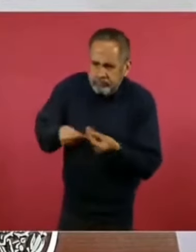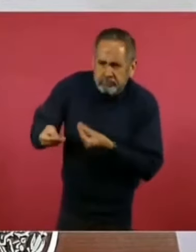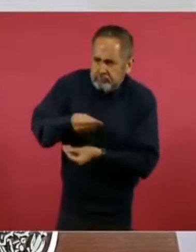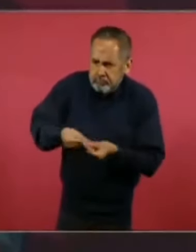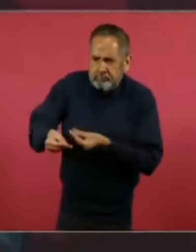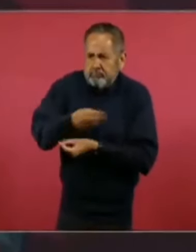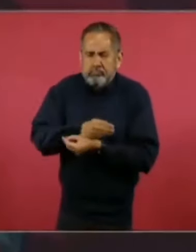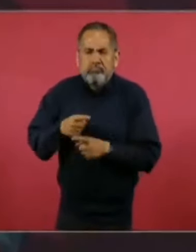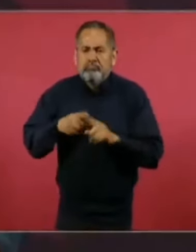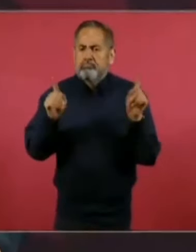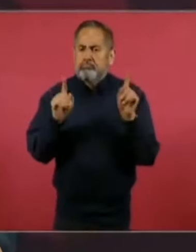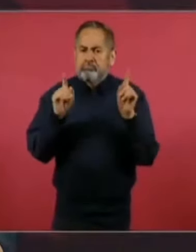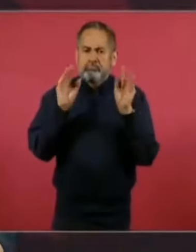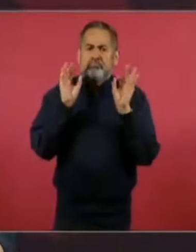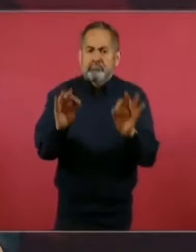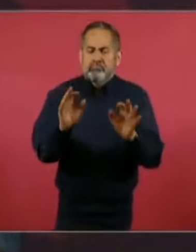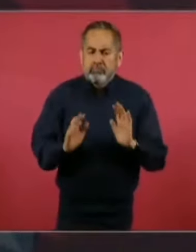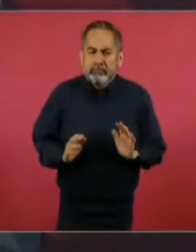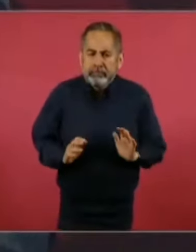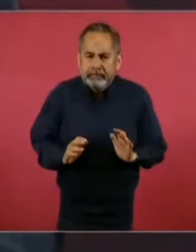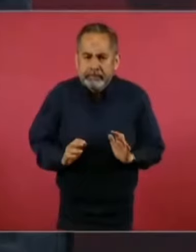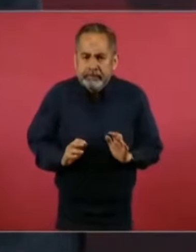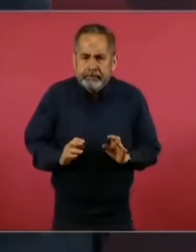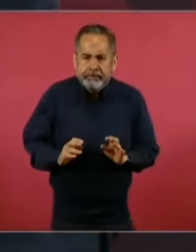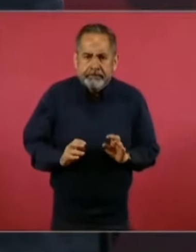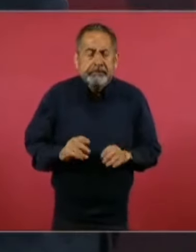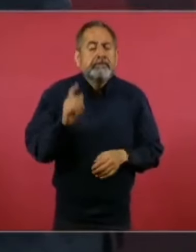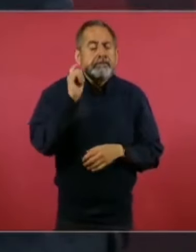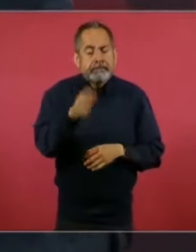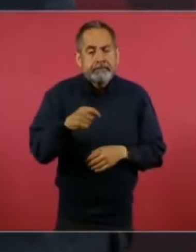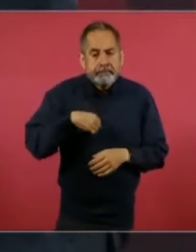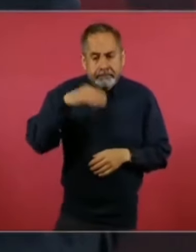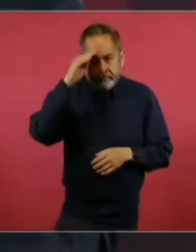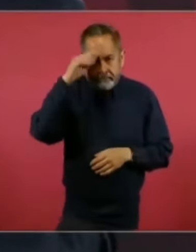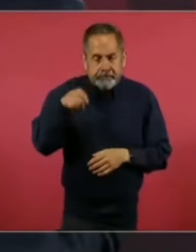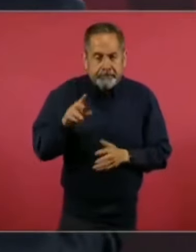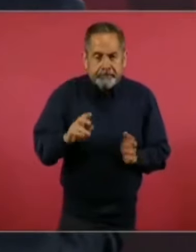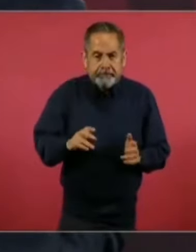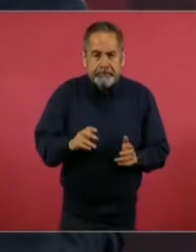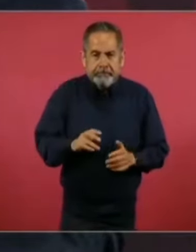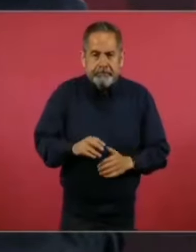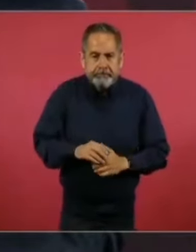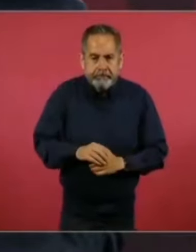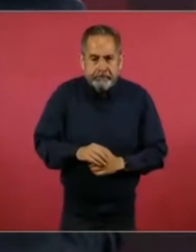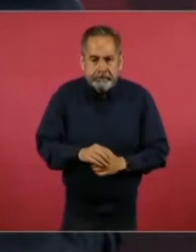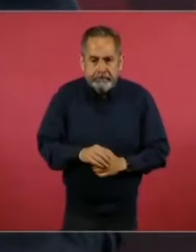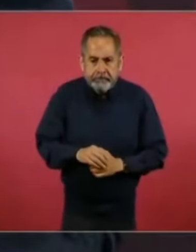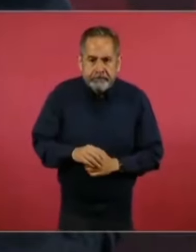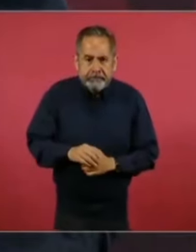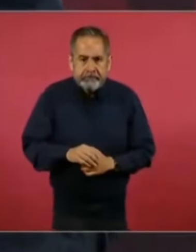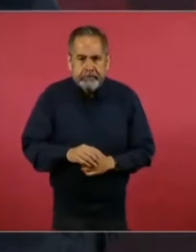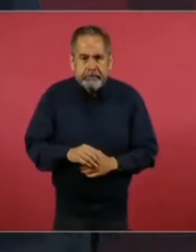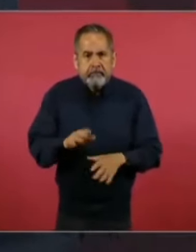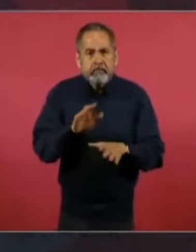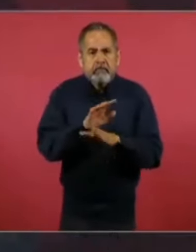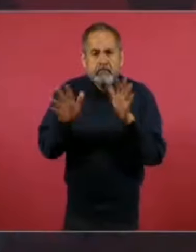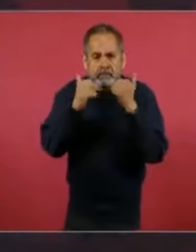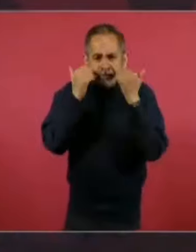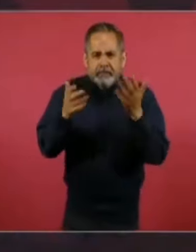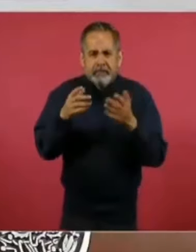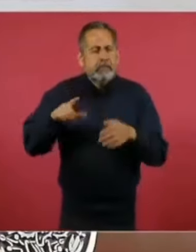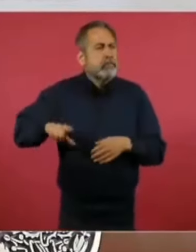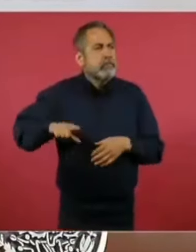No estoy insinuando de que se atreviera cualquier gobierno extranjero a